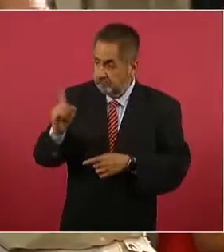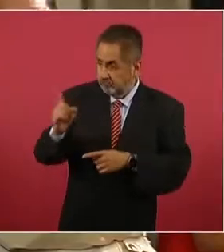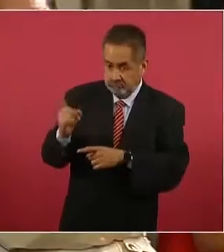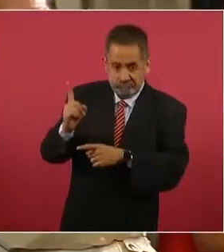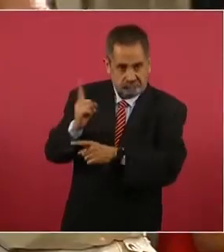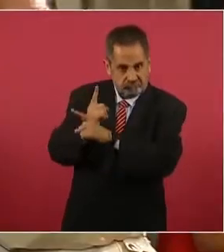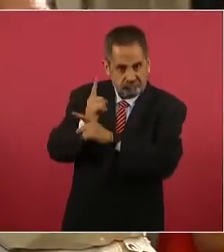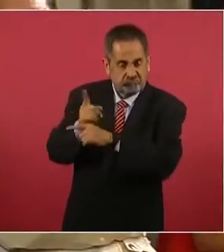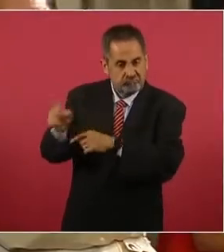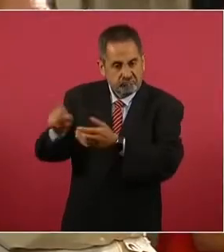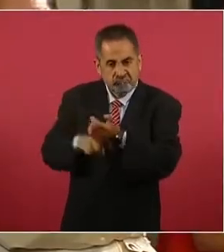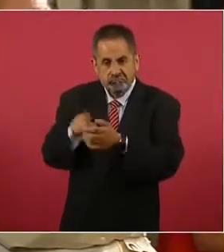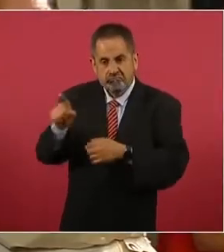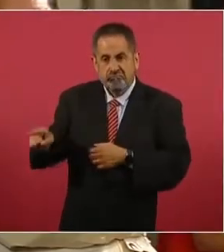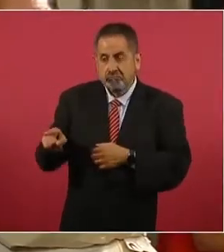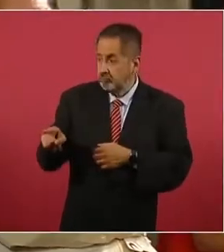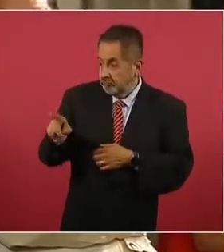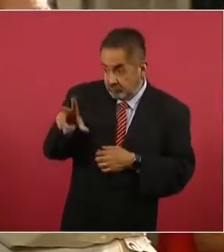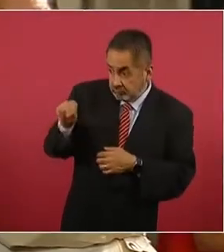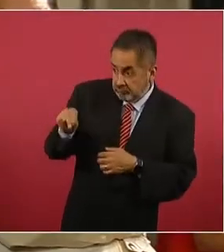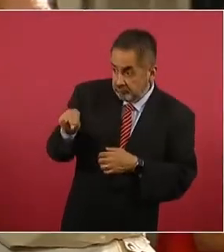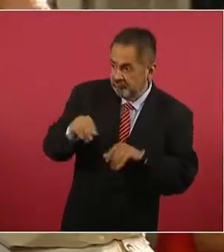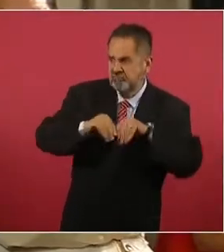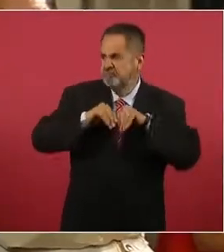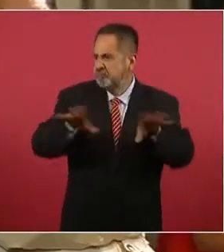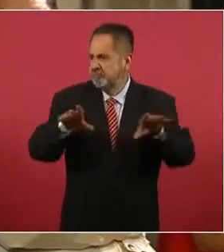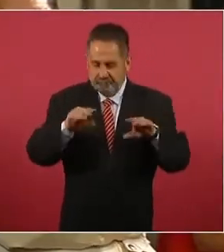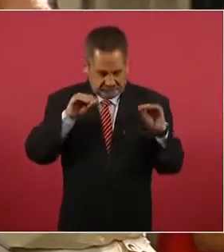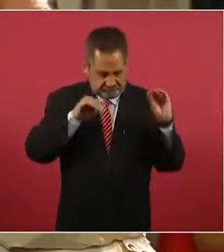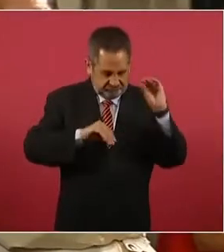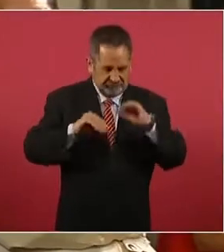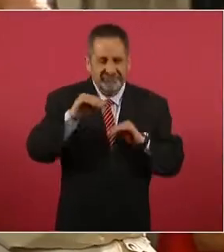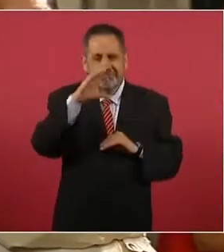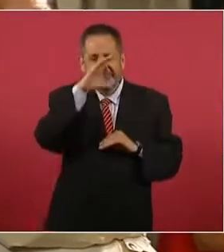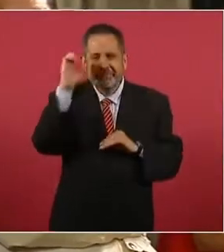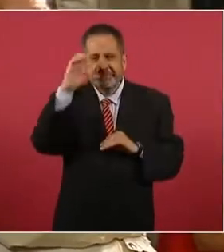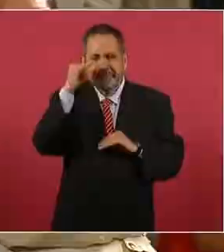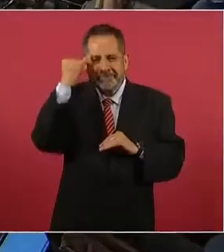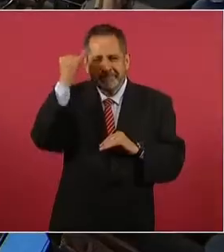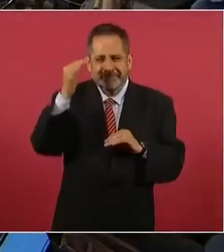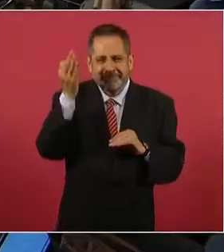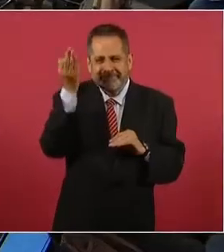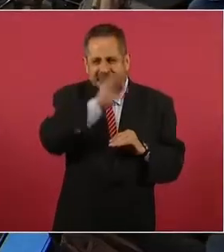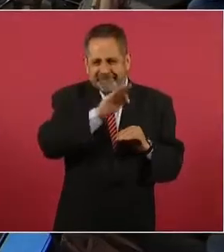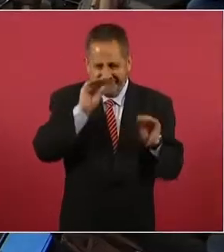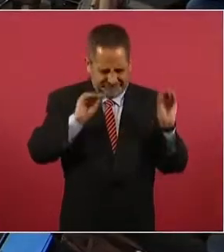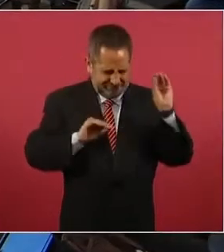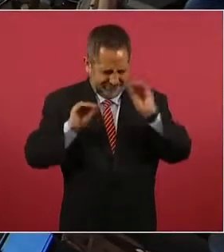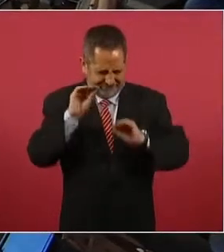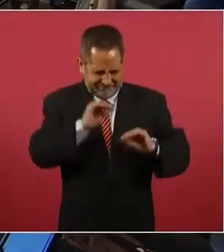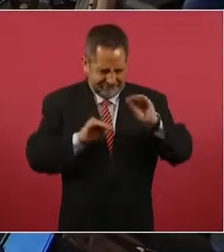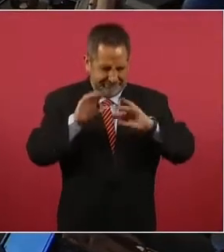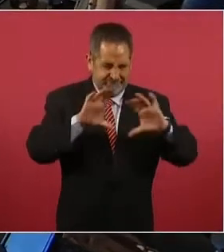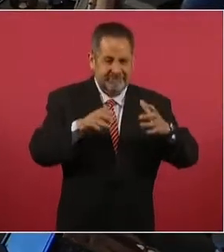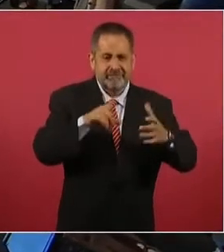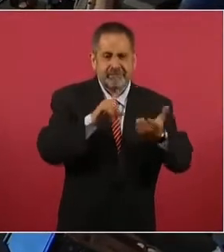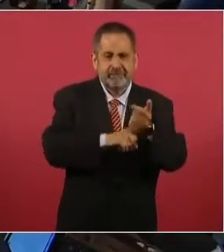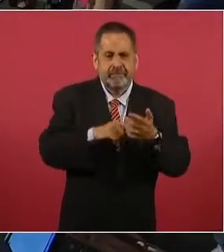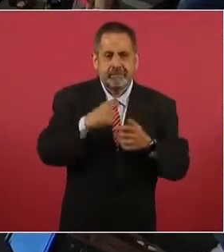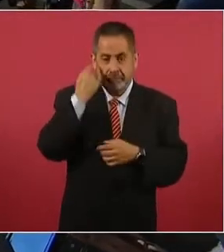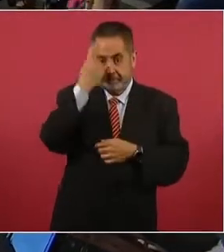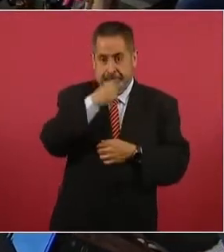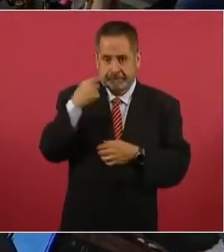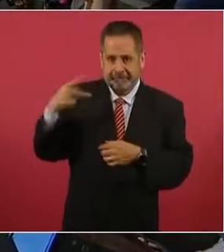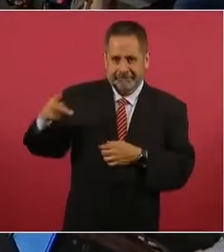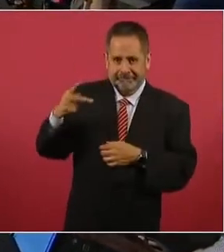también con difundir montajes o estas imágenes, pues sí, montajes con el rostro